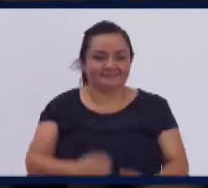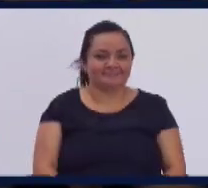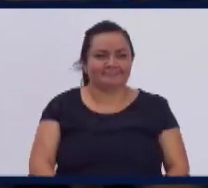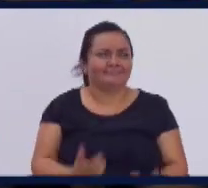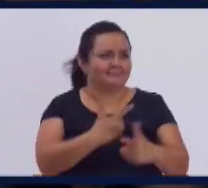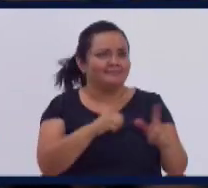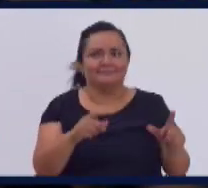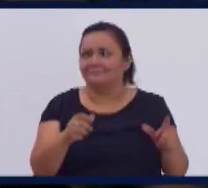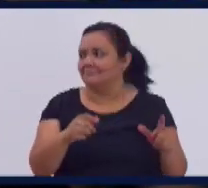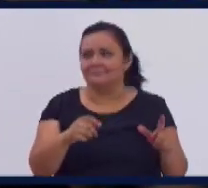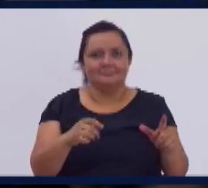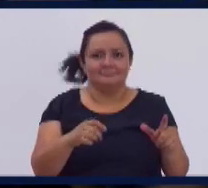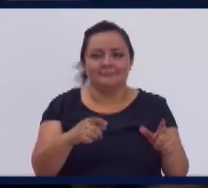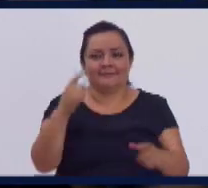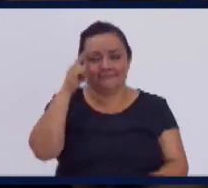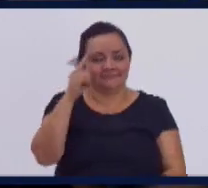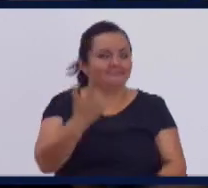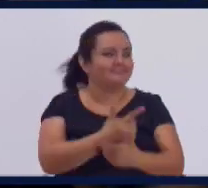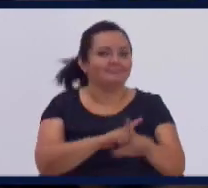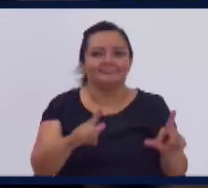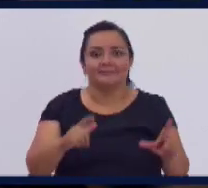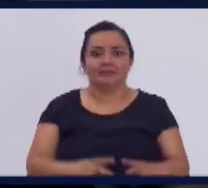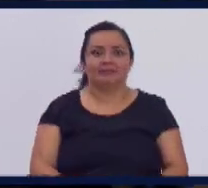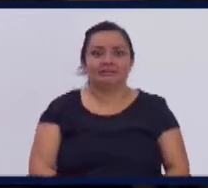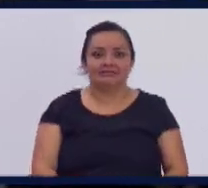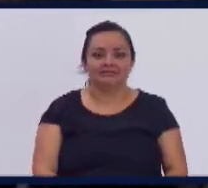300? Suelto ahí.